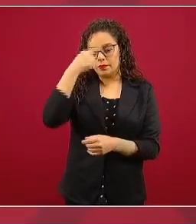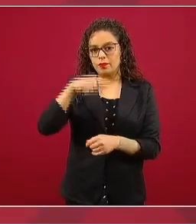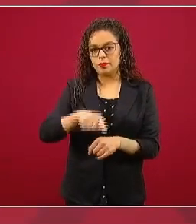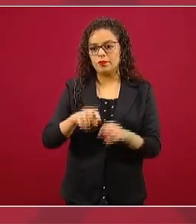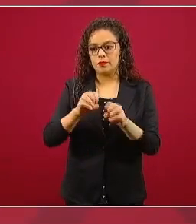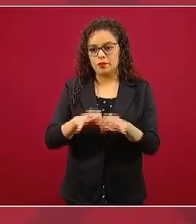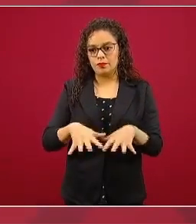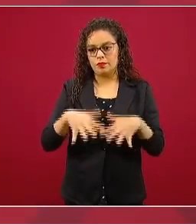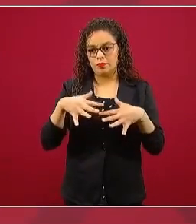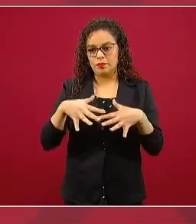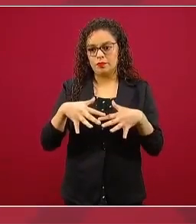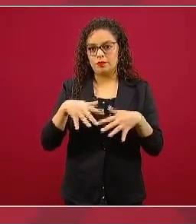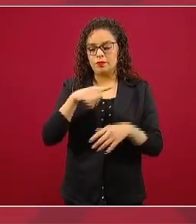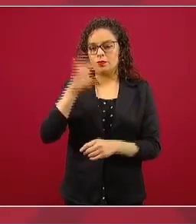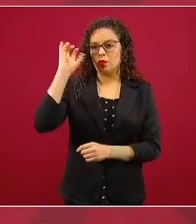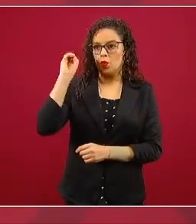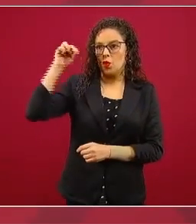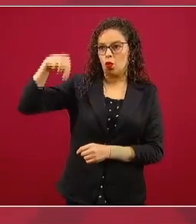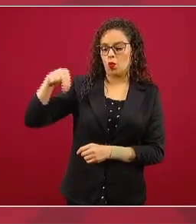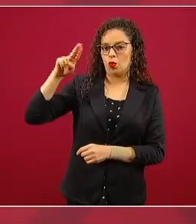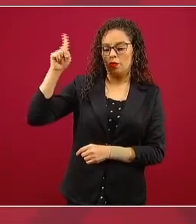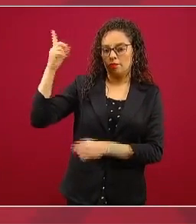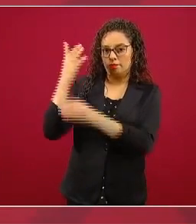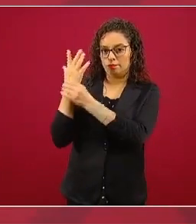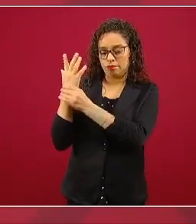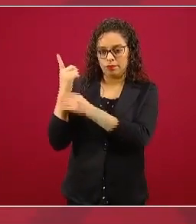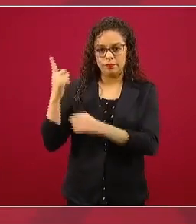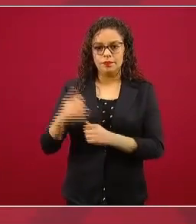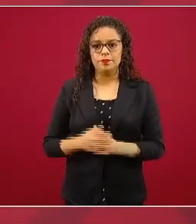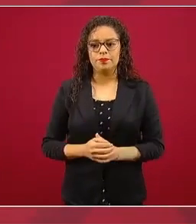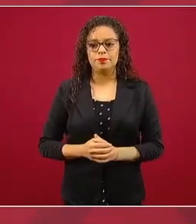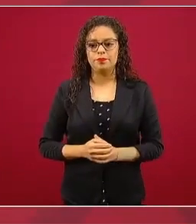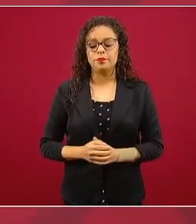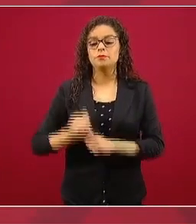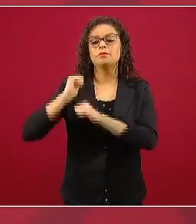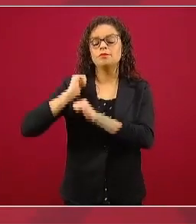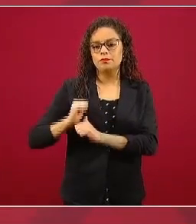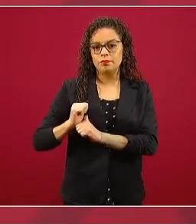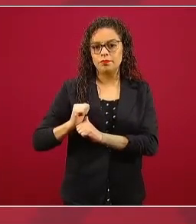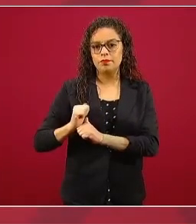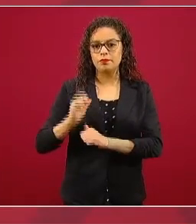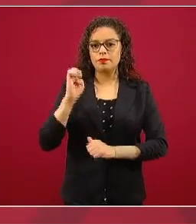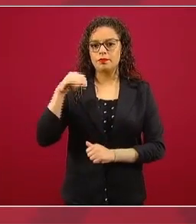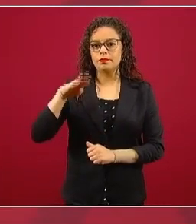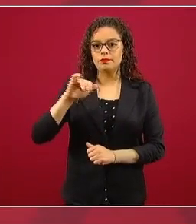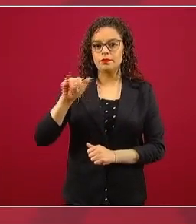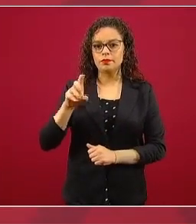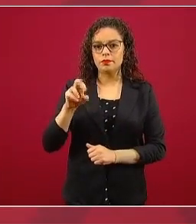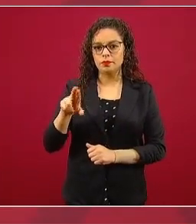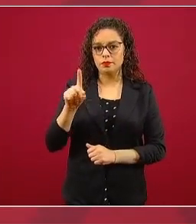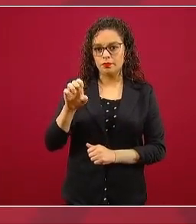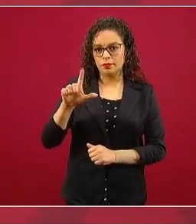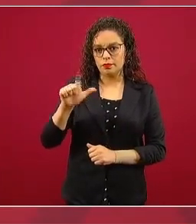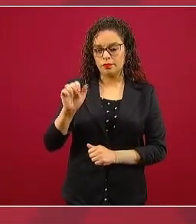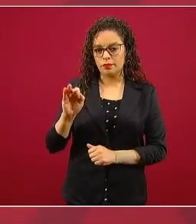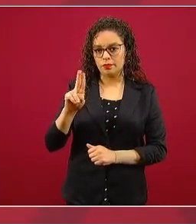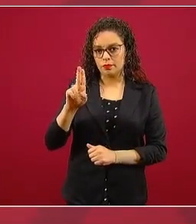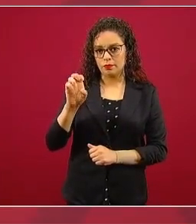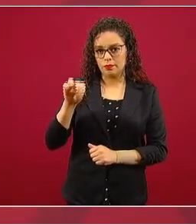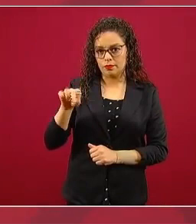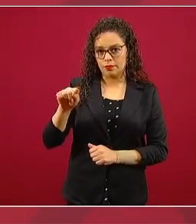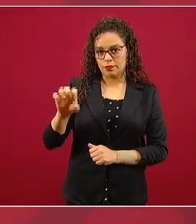las Naciones Unidas, a cargo del embajador de la Fuente, Juan Ramón de la Fuente.